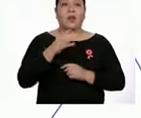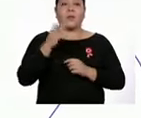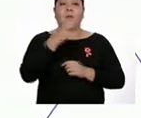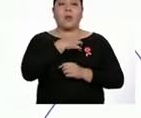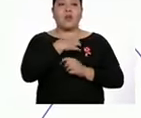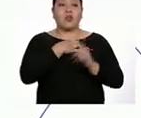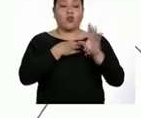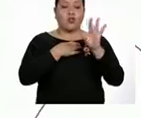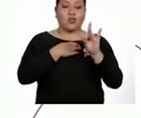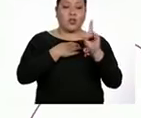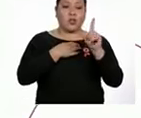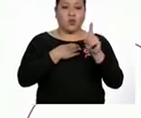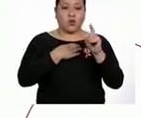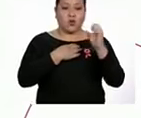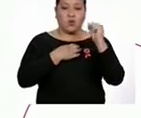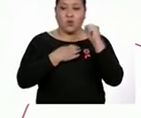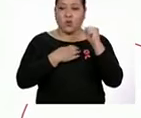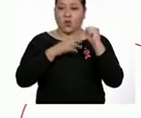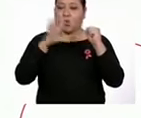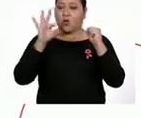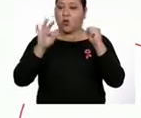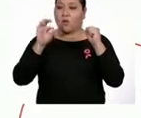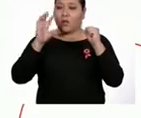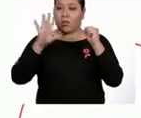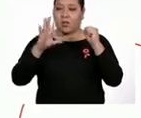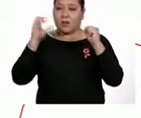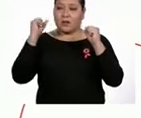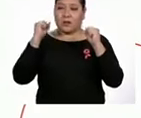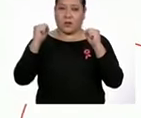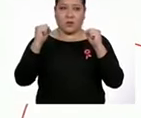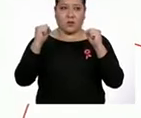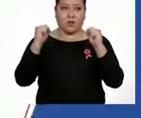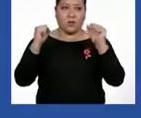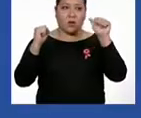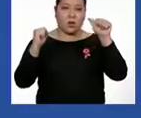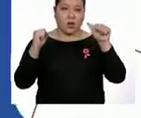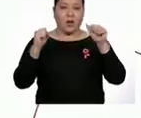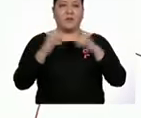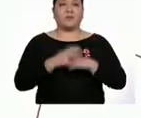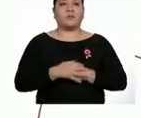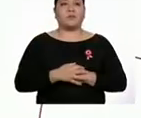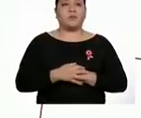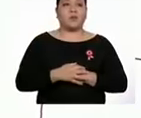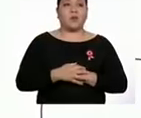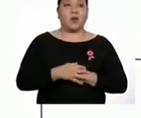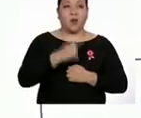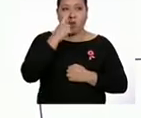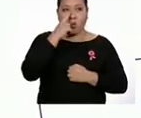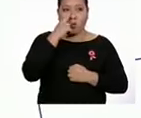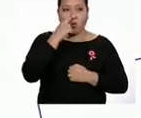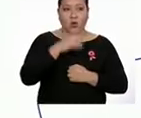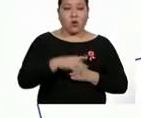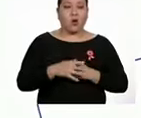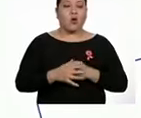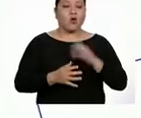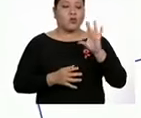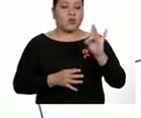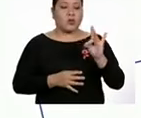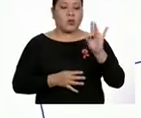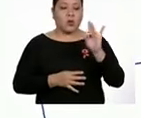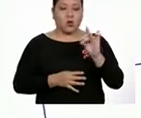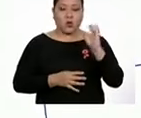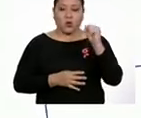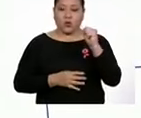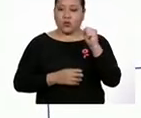a 95 y lo representamos con la letra A. En junio de 88 a